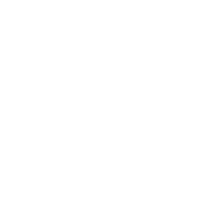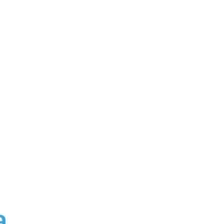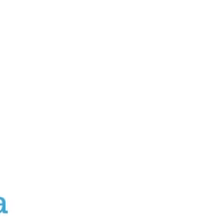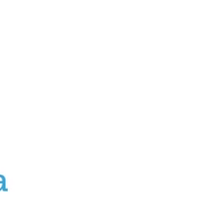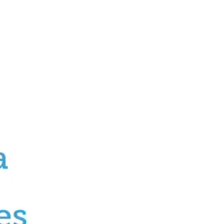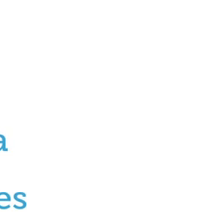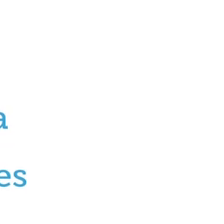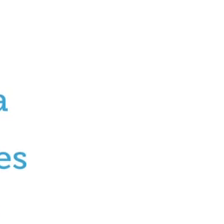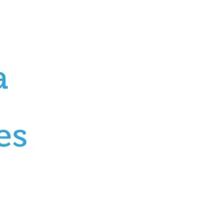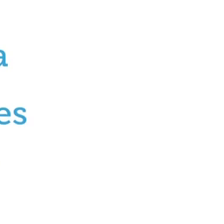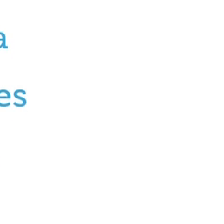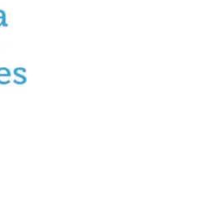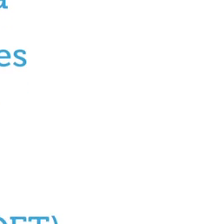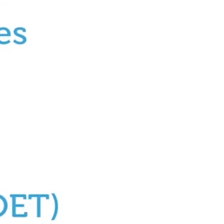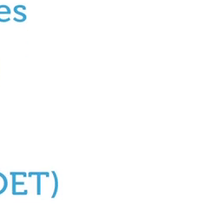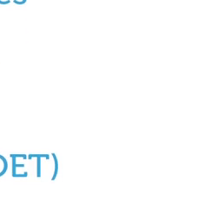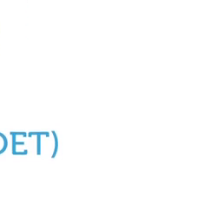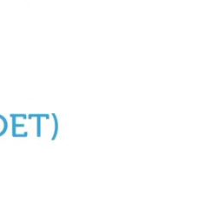¡Gracias!